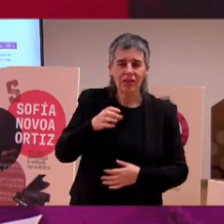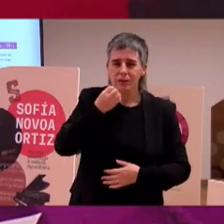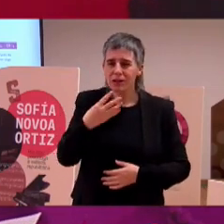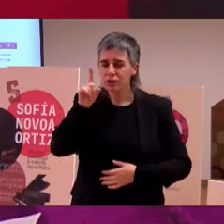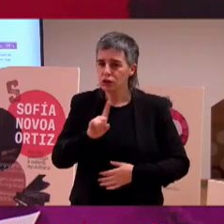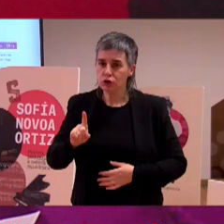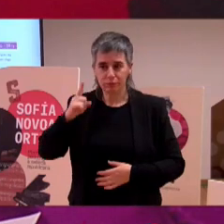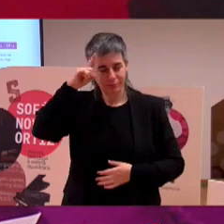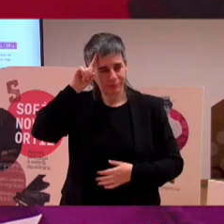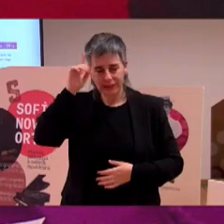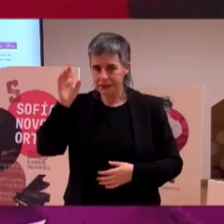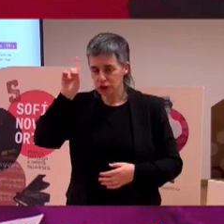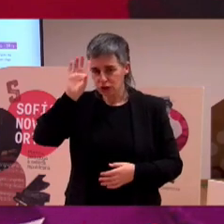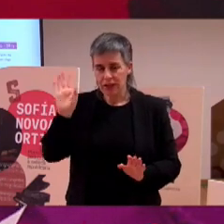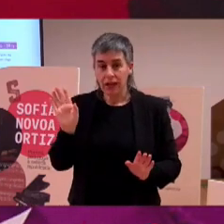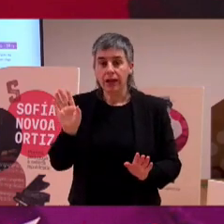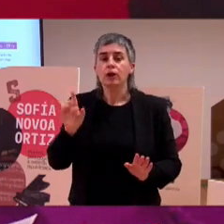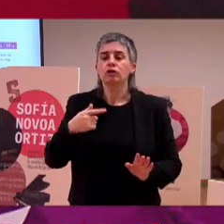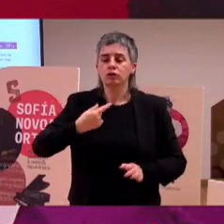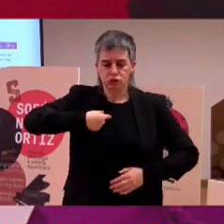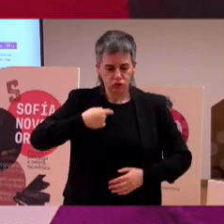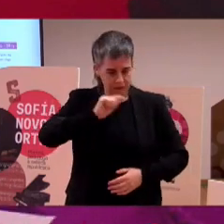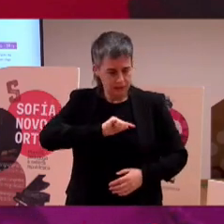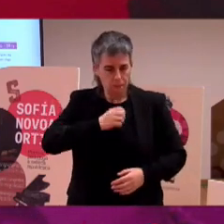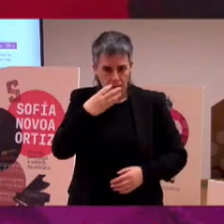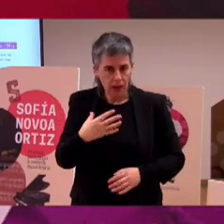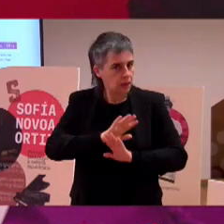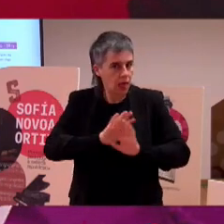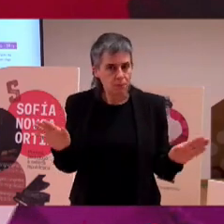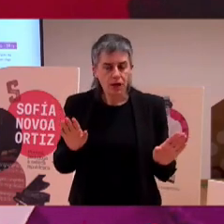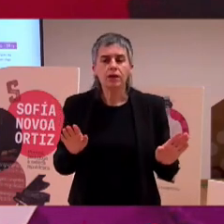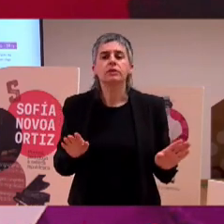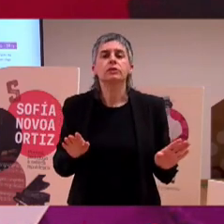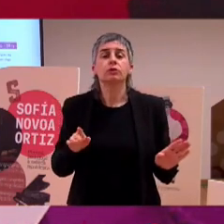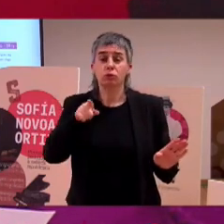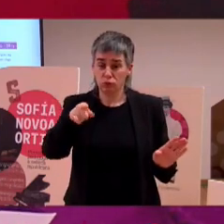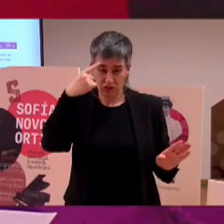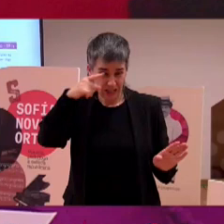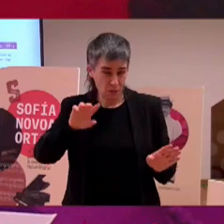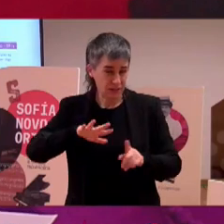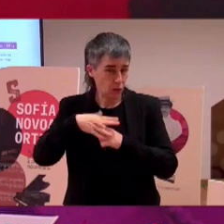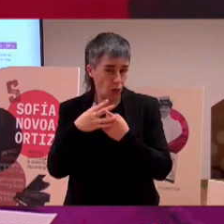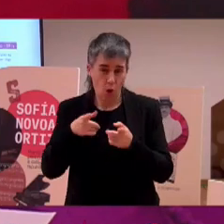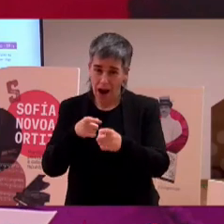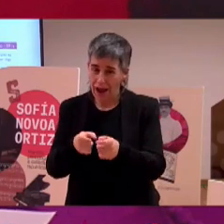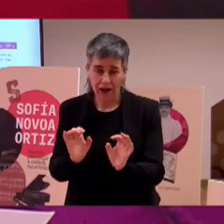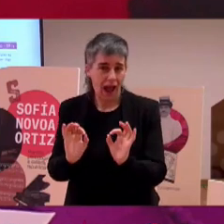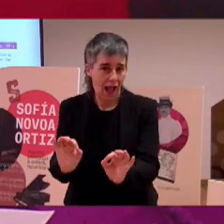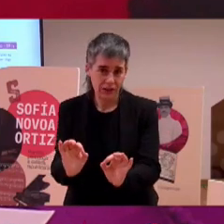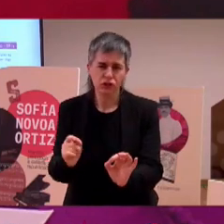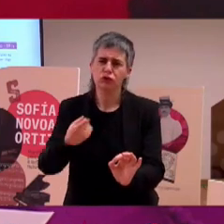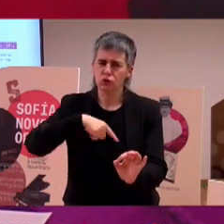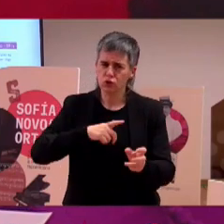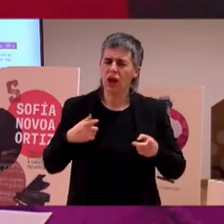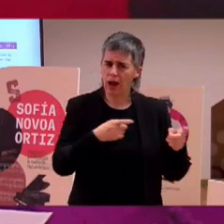bien, nada más. El resto, usted que ha pasado por una guerra, la Primera Guerra Mundial, lo entenderá fácilmente. La nuestra es más dura,